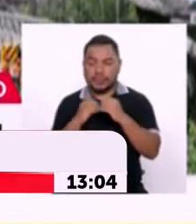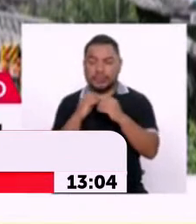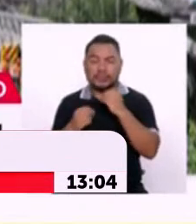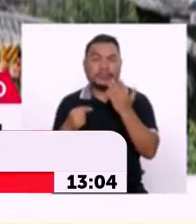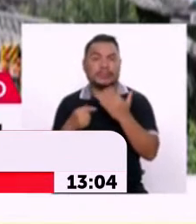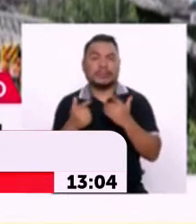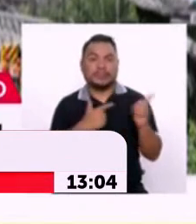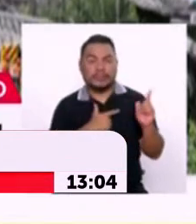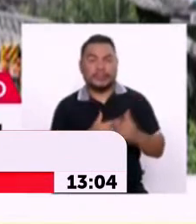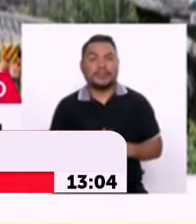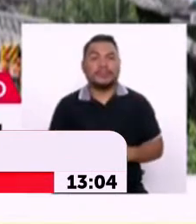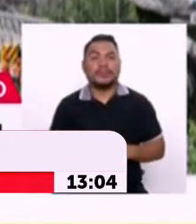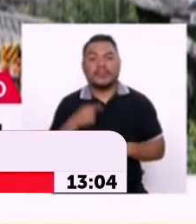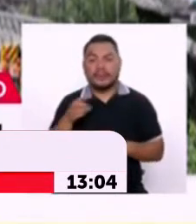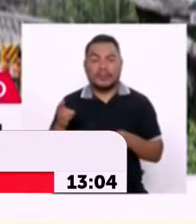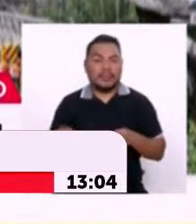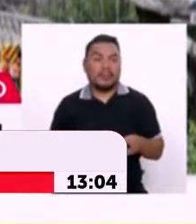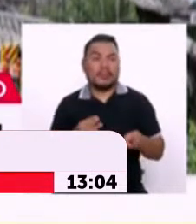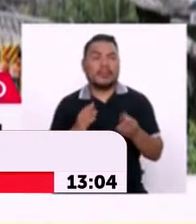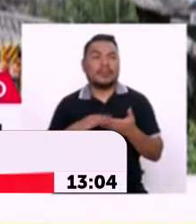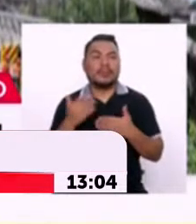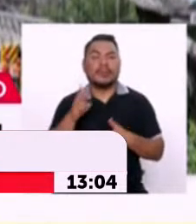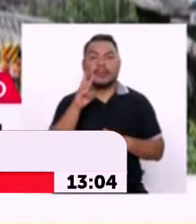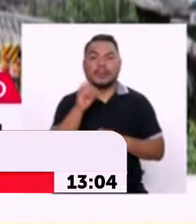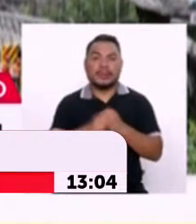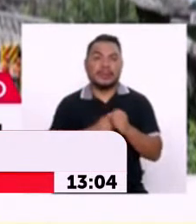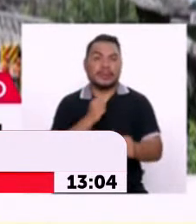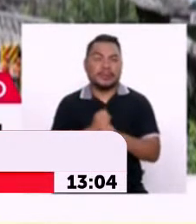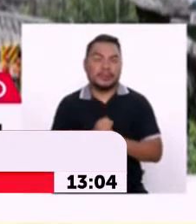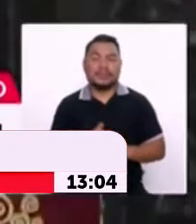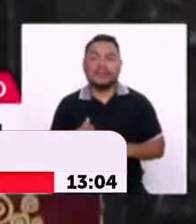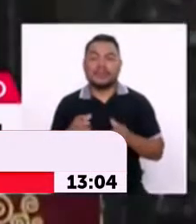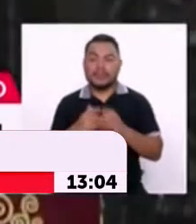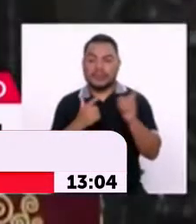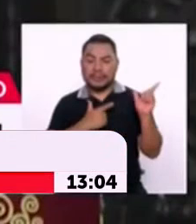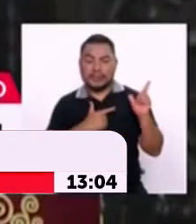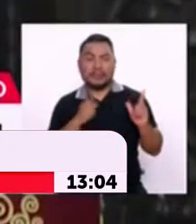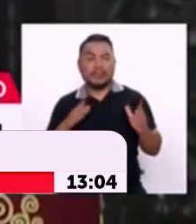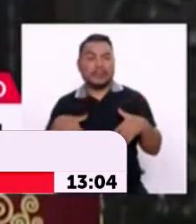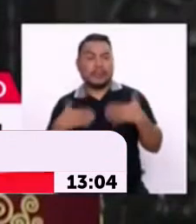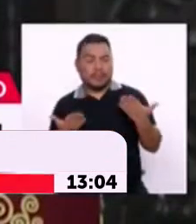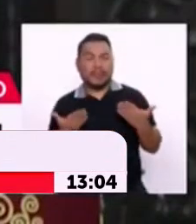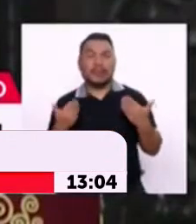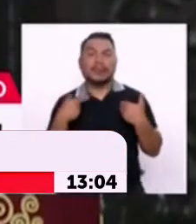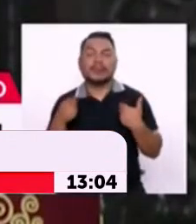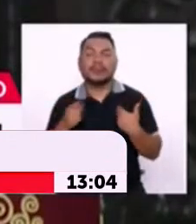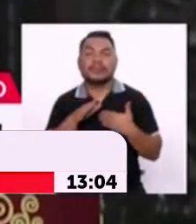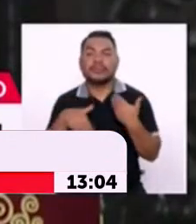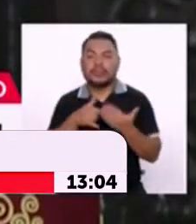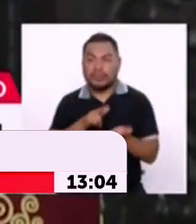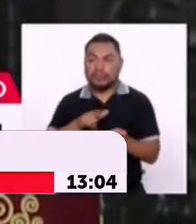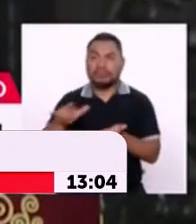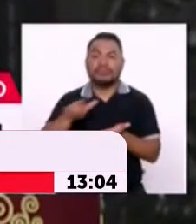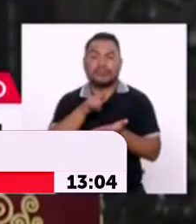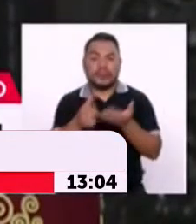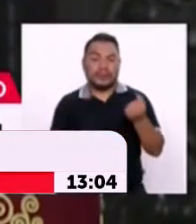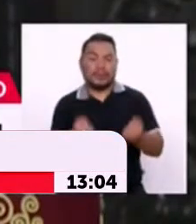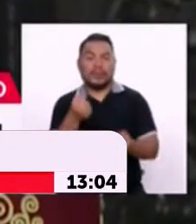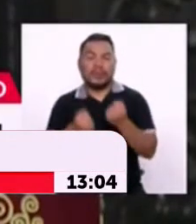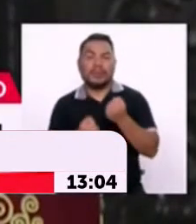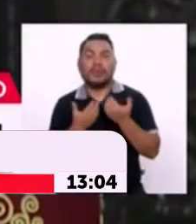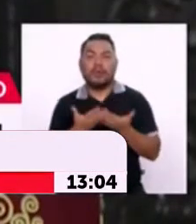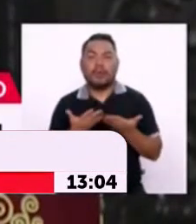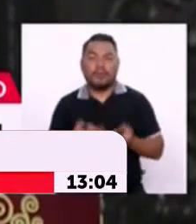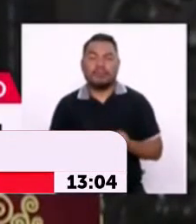ingeniería militar. De esta manera, después de 20 años, las Fuerzas Armadas podrán contar con sus aeronaves, vehículos